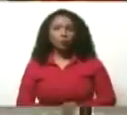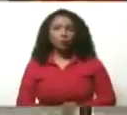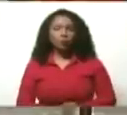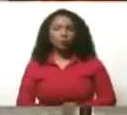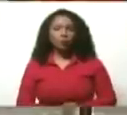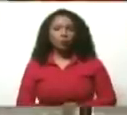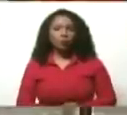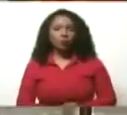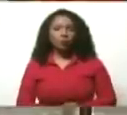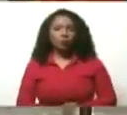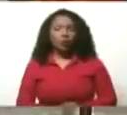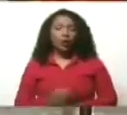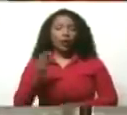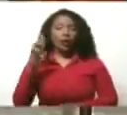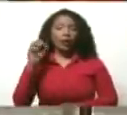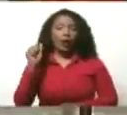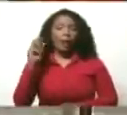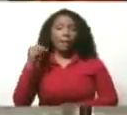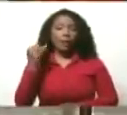literalmente Ramírez destruyó